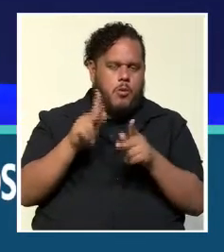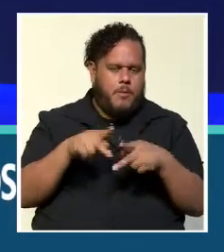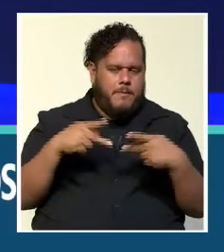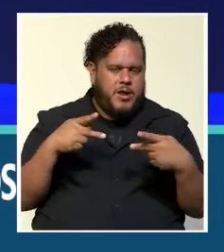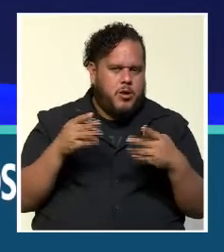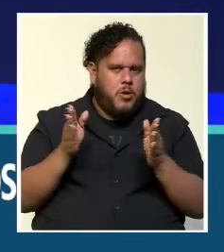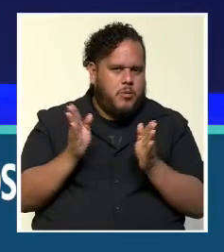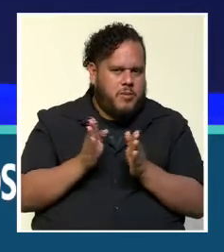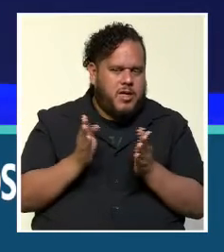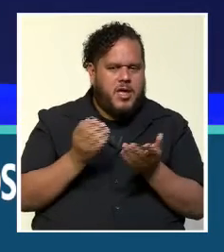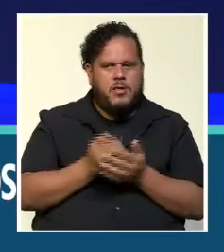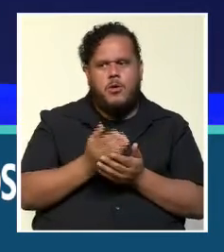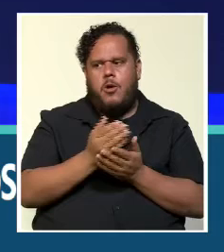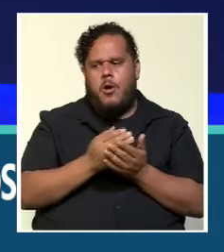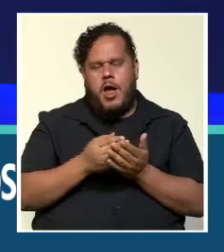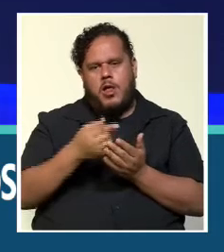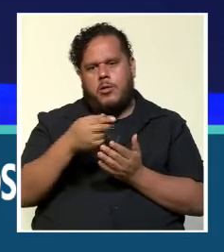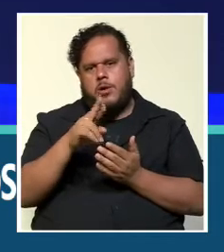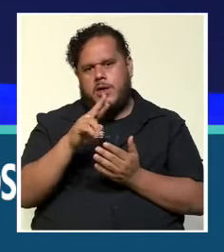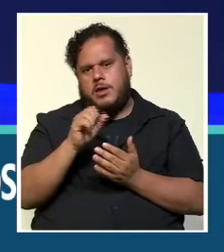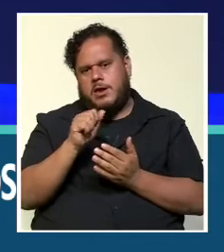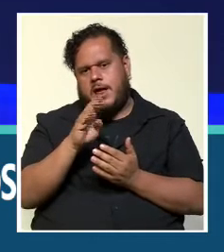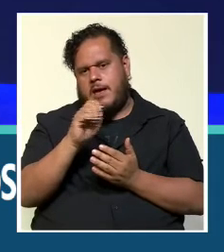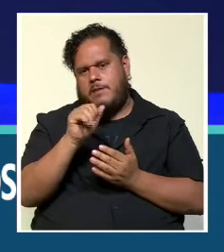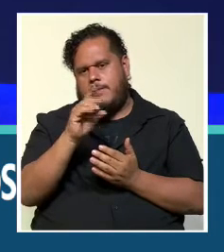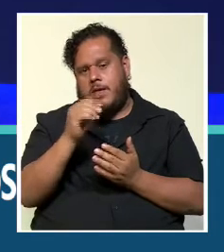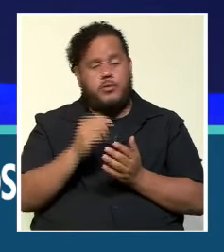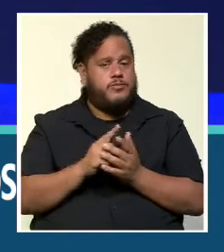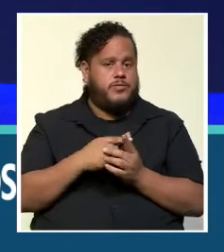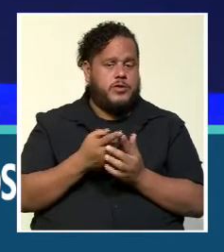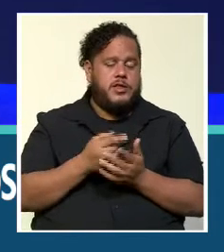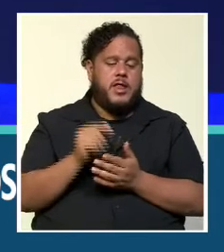ediciones en grabado. Entonces había